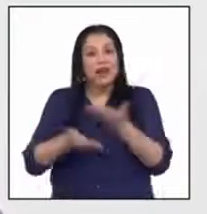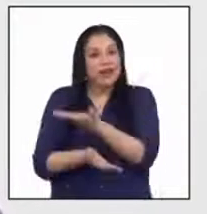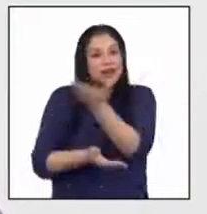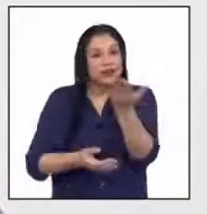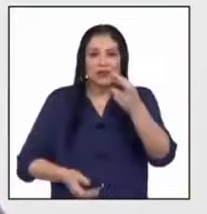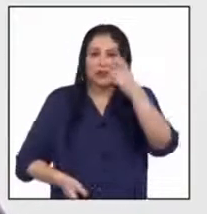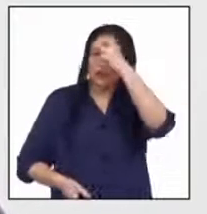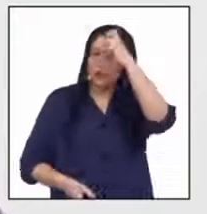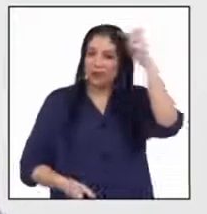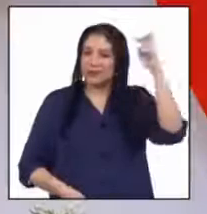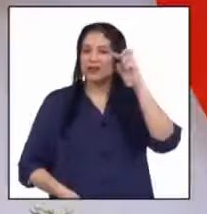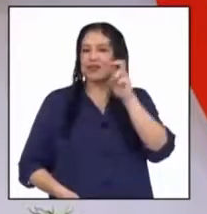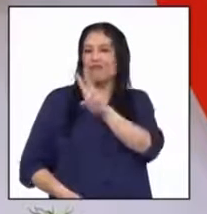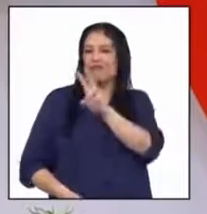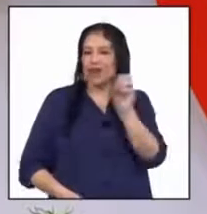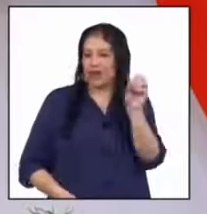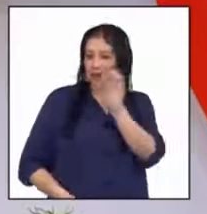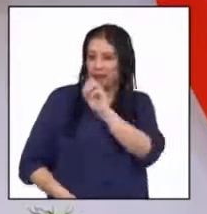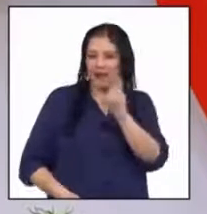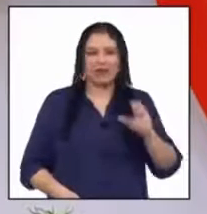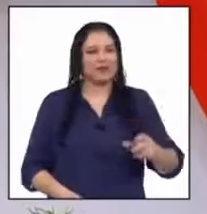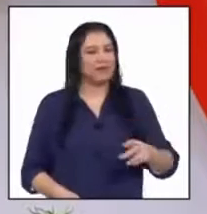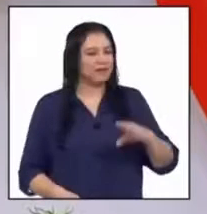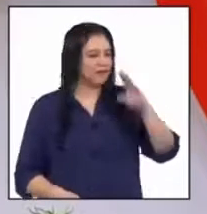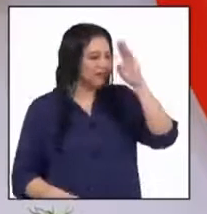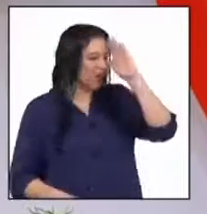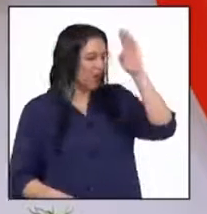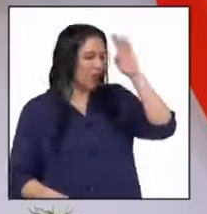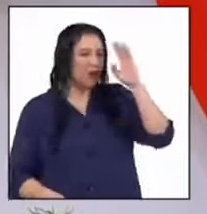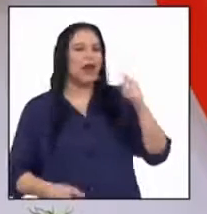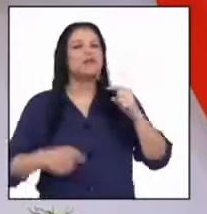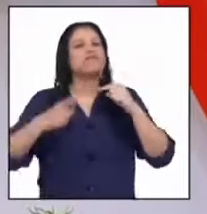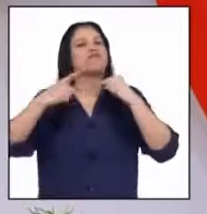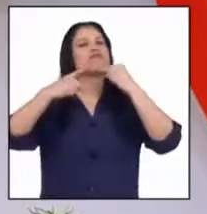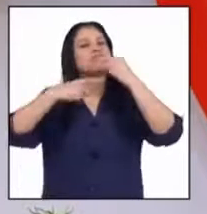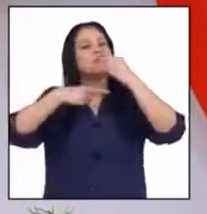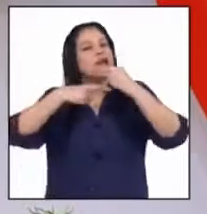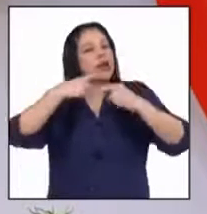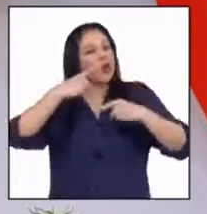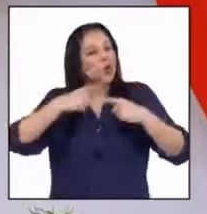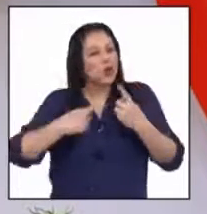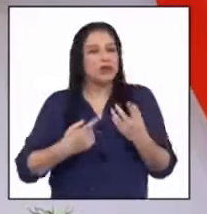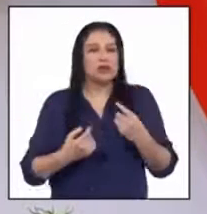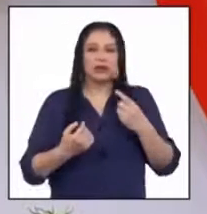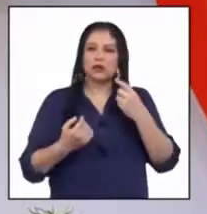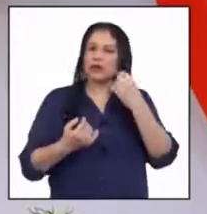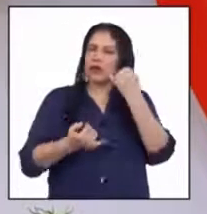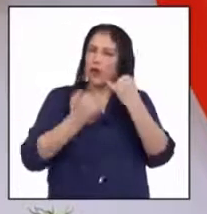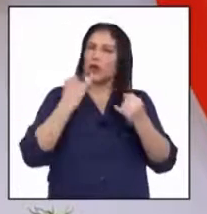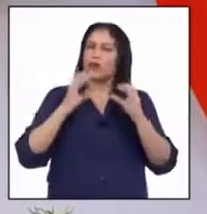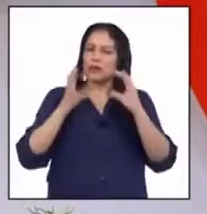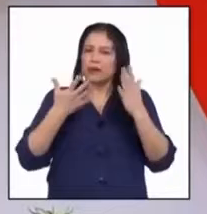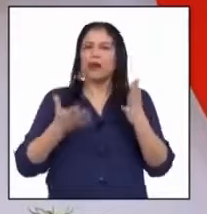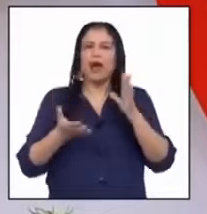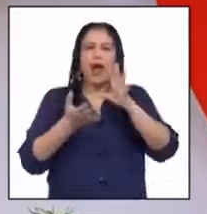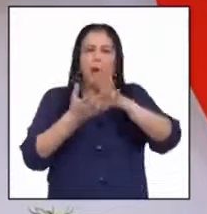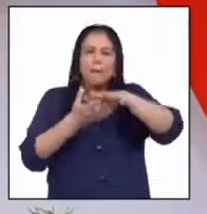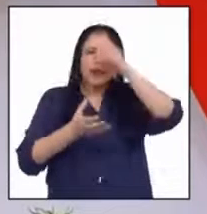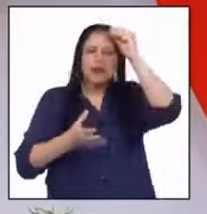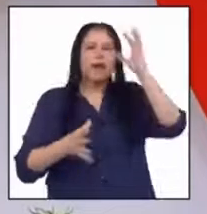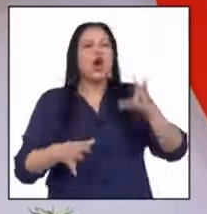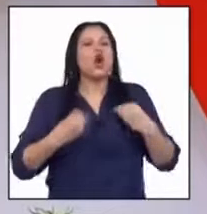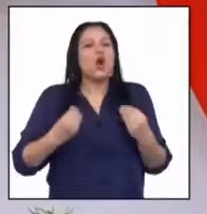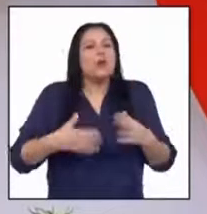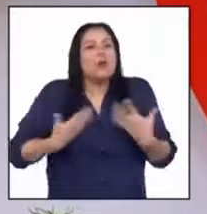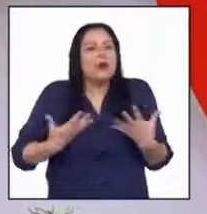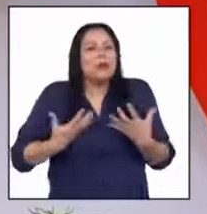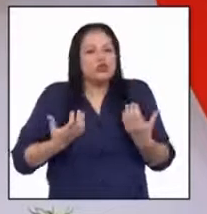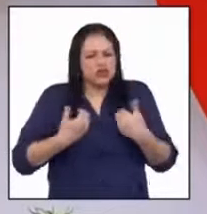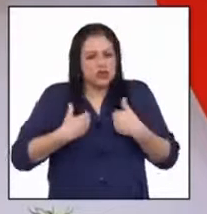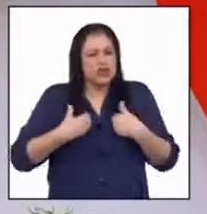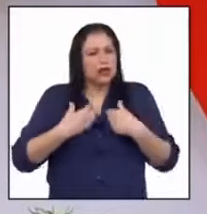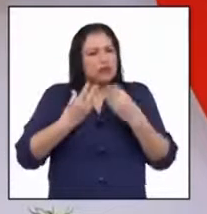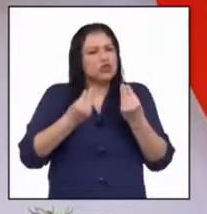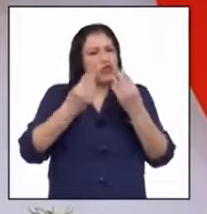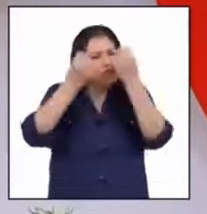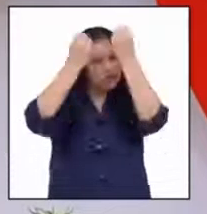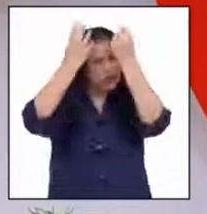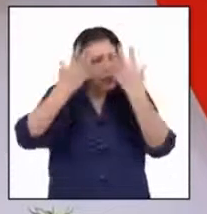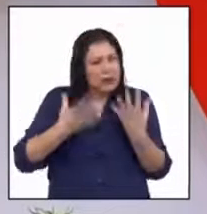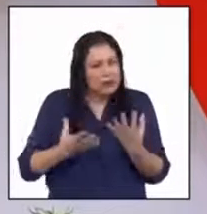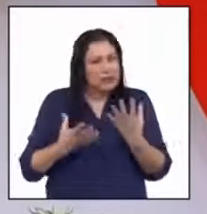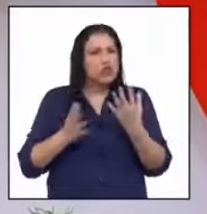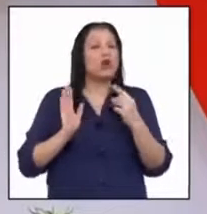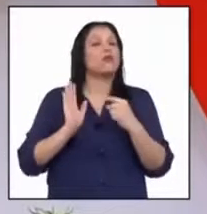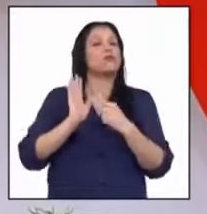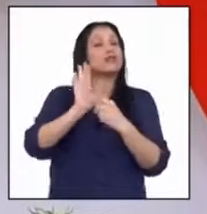promoción 2020. Hola, profesora. Le cuento que en el último programa aprendimos cómo se puede obtener datos utilizando